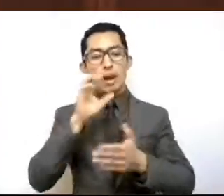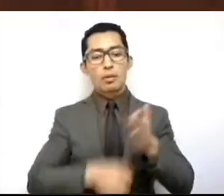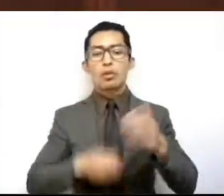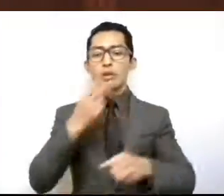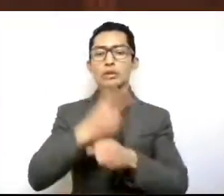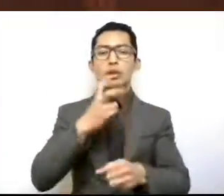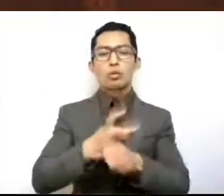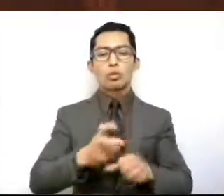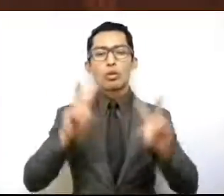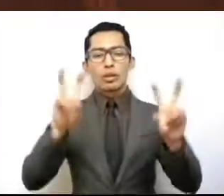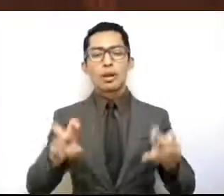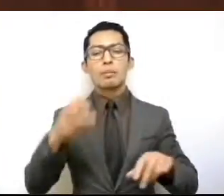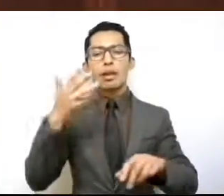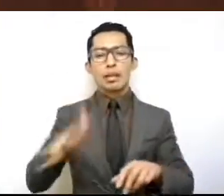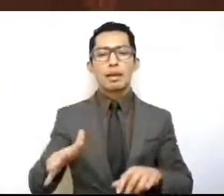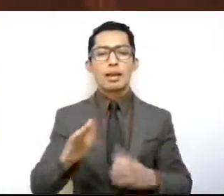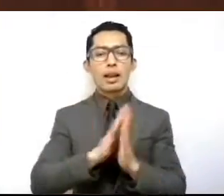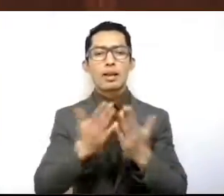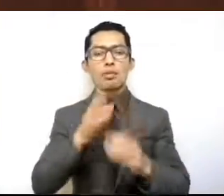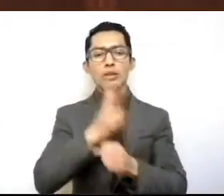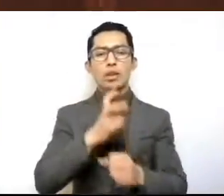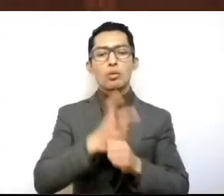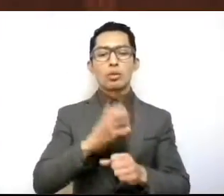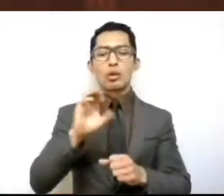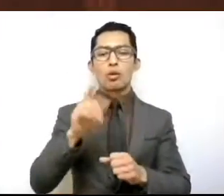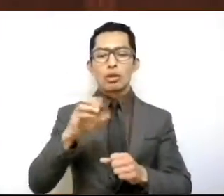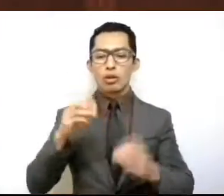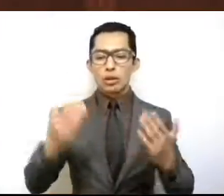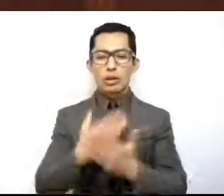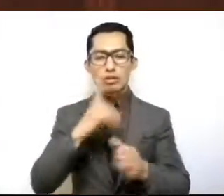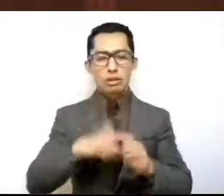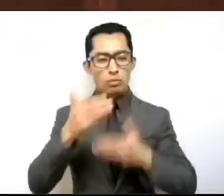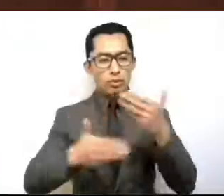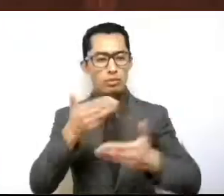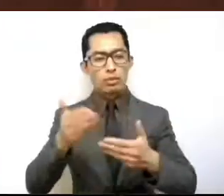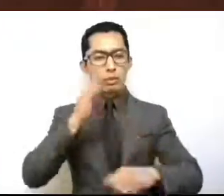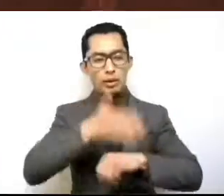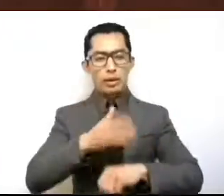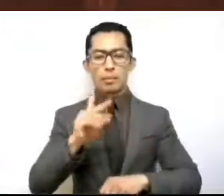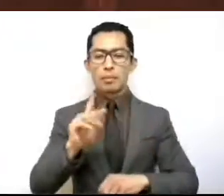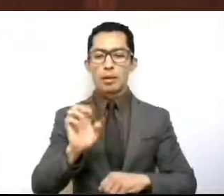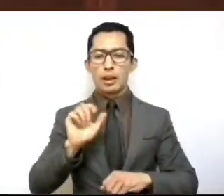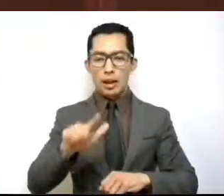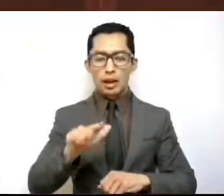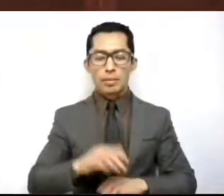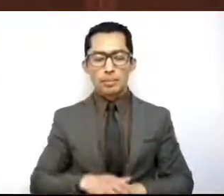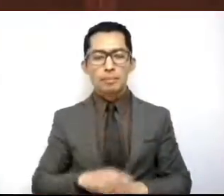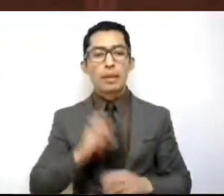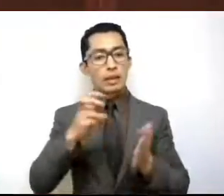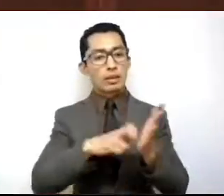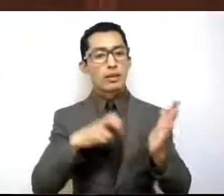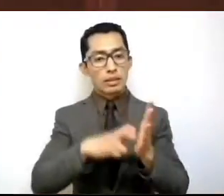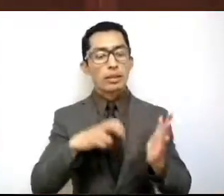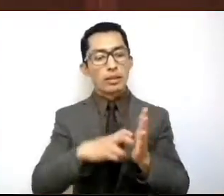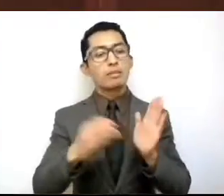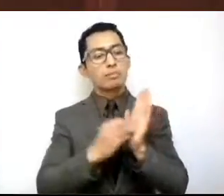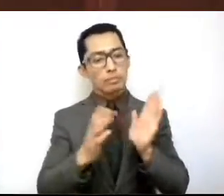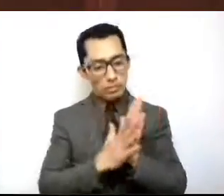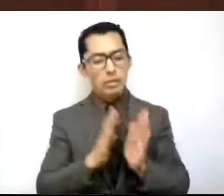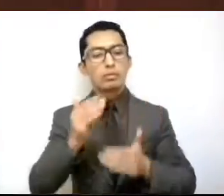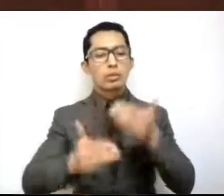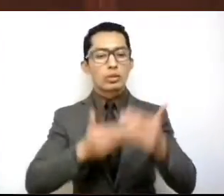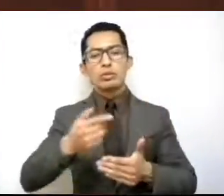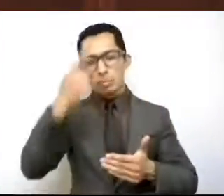del título 10º, libro segundo del Código Nacional de Procedimientos Penales. Con dicha reforma se estableció un procedimiento para que